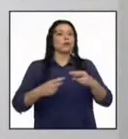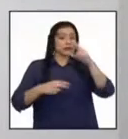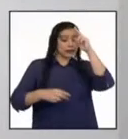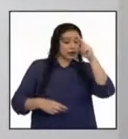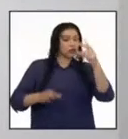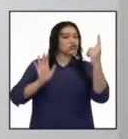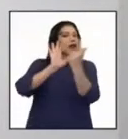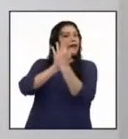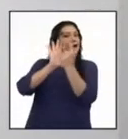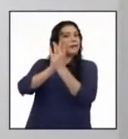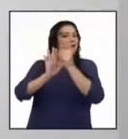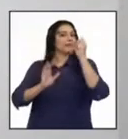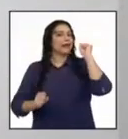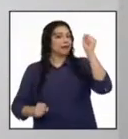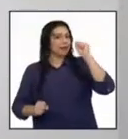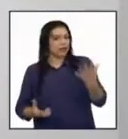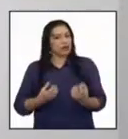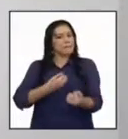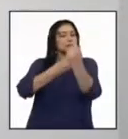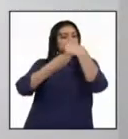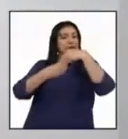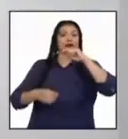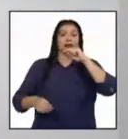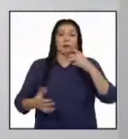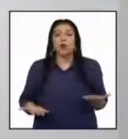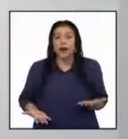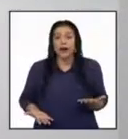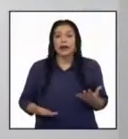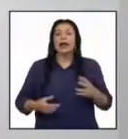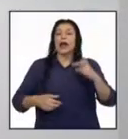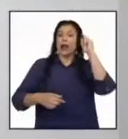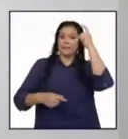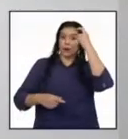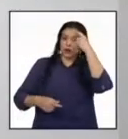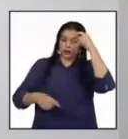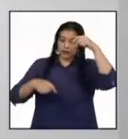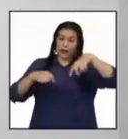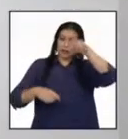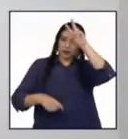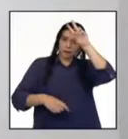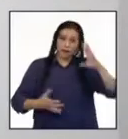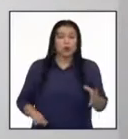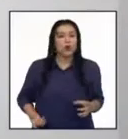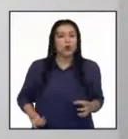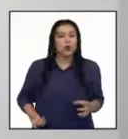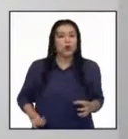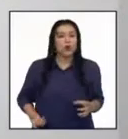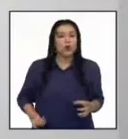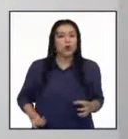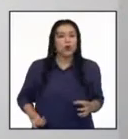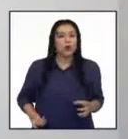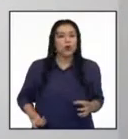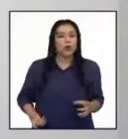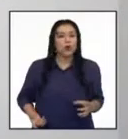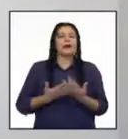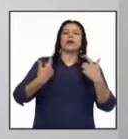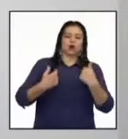reconoció legalmente la participación de la mujer en la política del Perú, es necesario